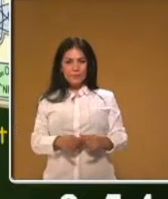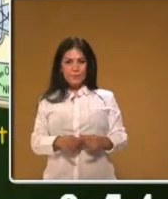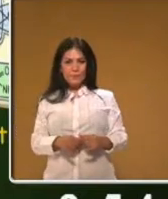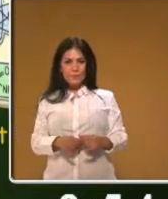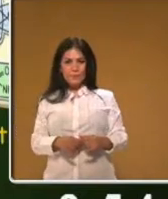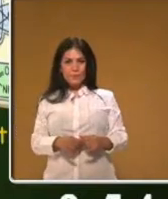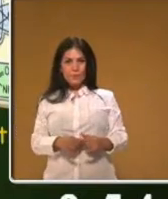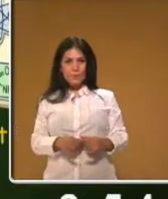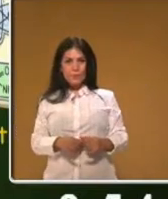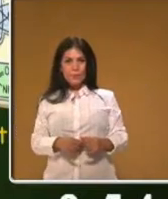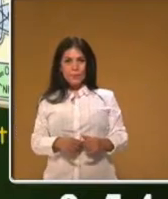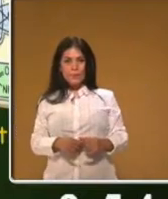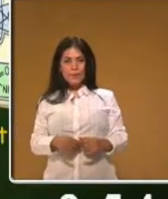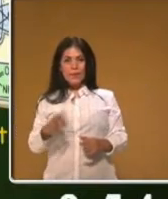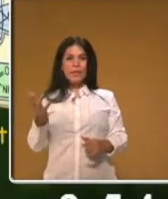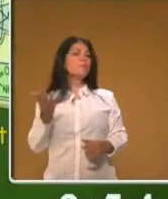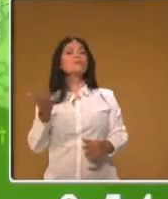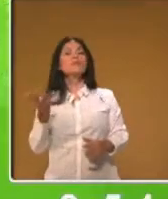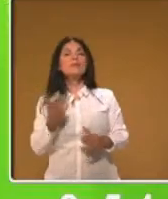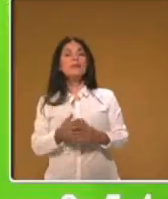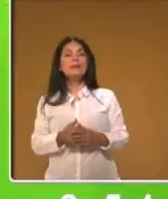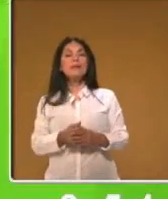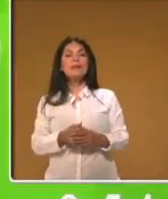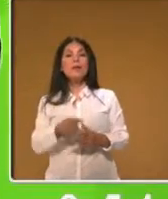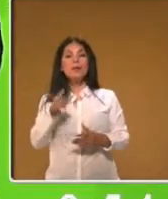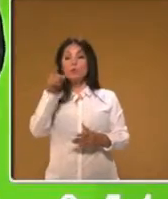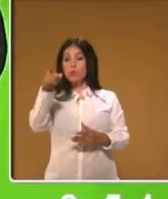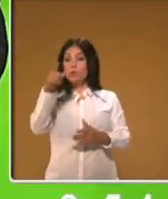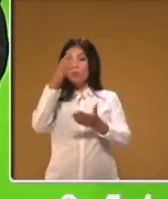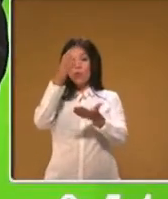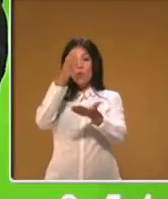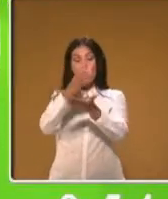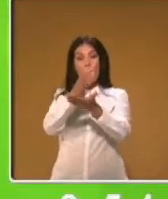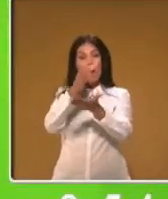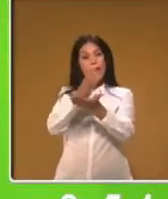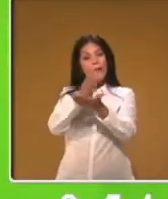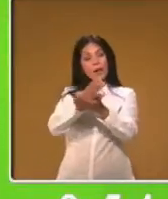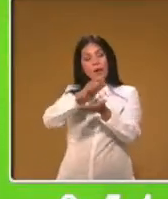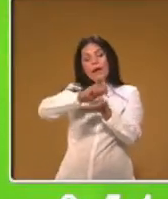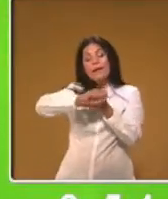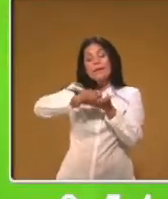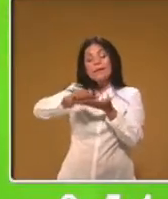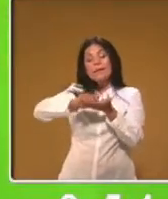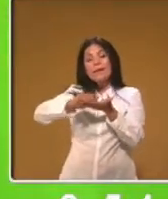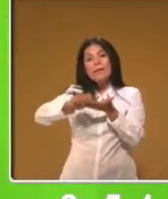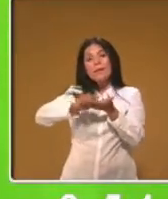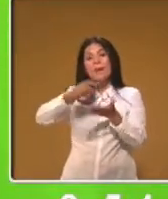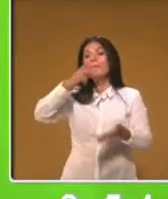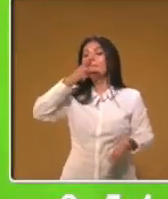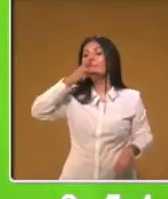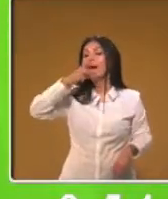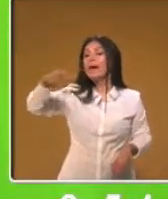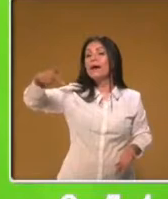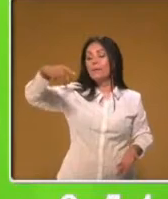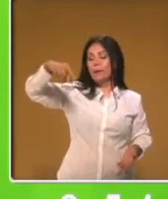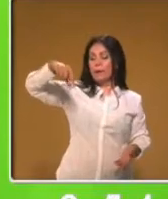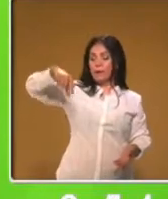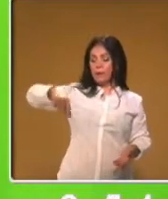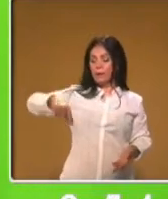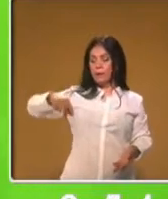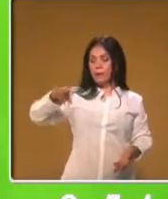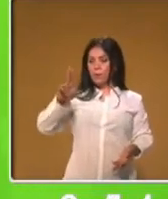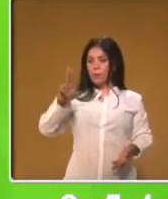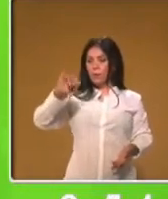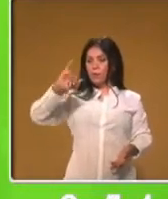hoy. ¿Qué vamos a hacer? En nuestro cuaderno vamos a poner la palabra química y van a seleccionar de este